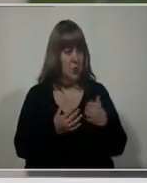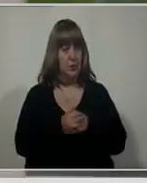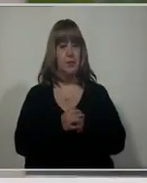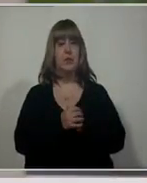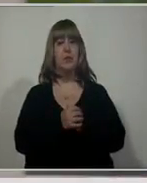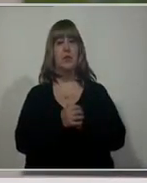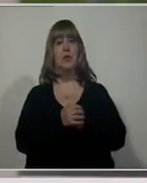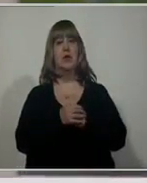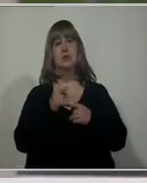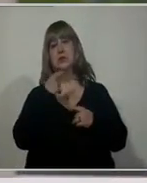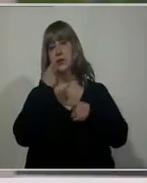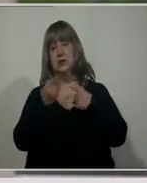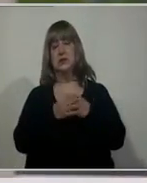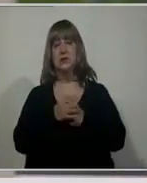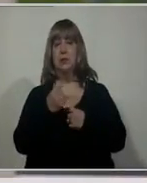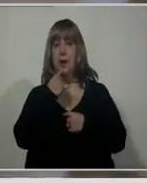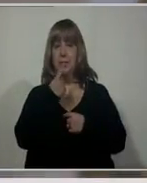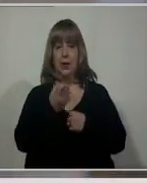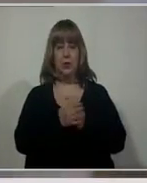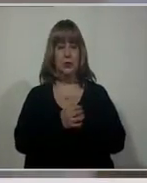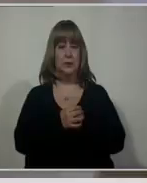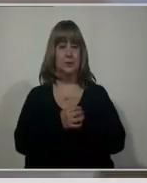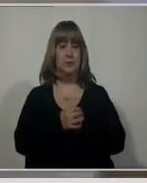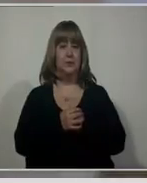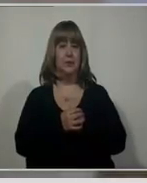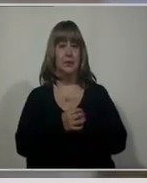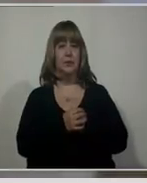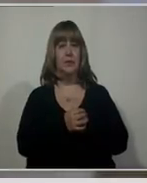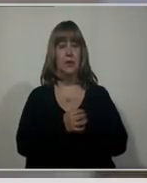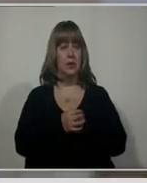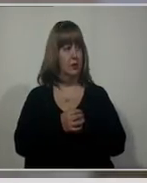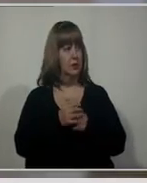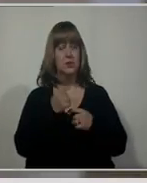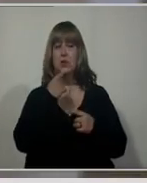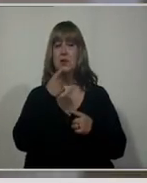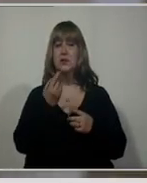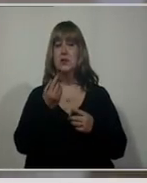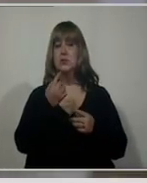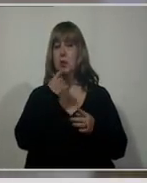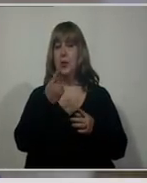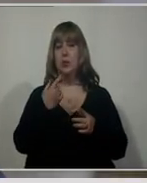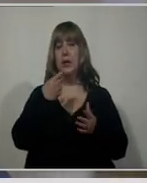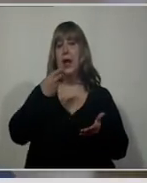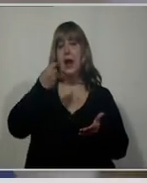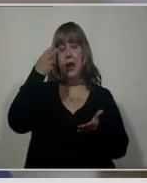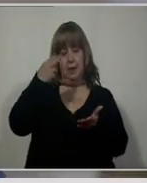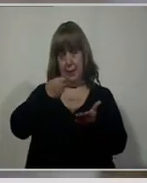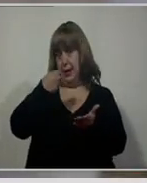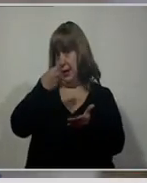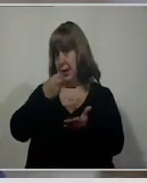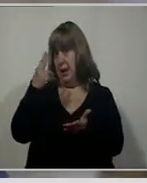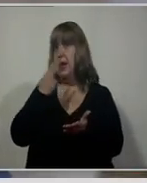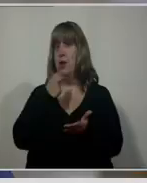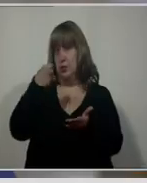pero la pregunta el partido o el peronismo está la luz real hay que pagarla en cuotas si los